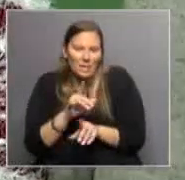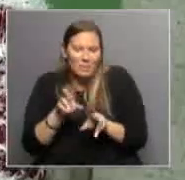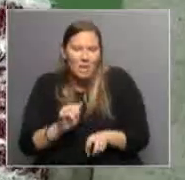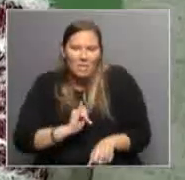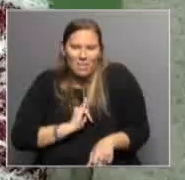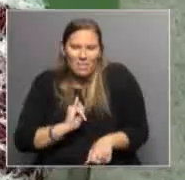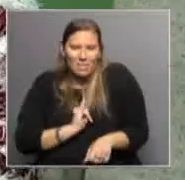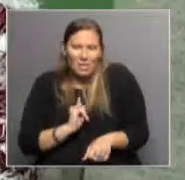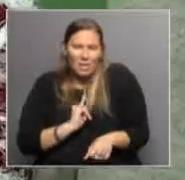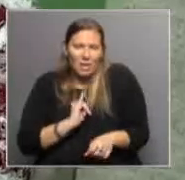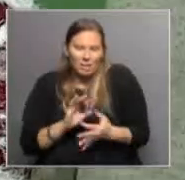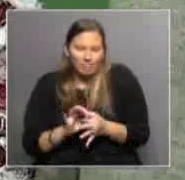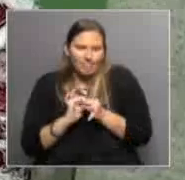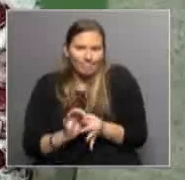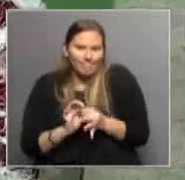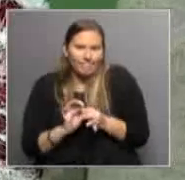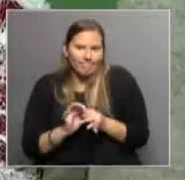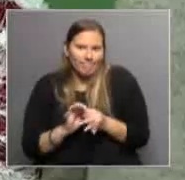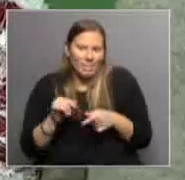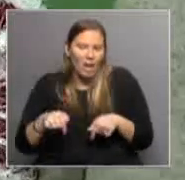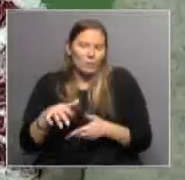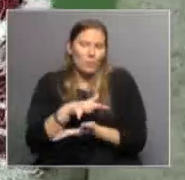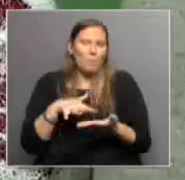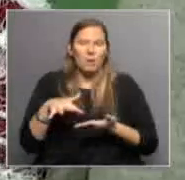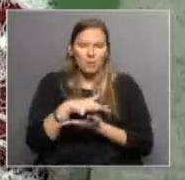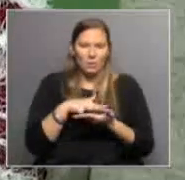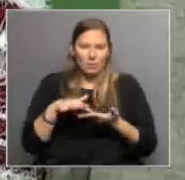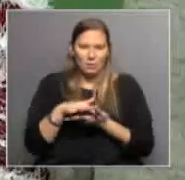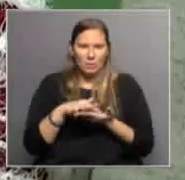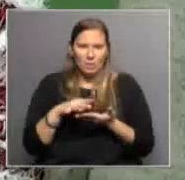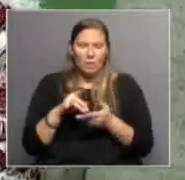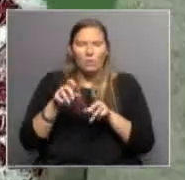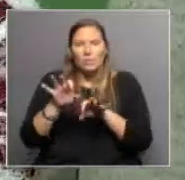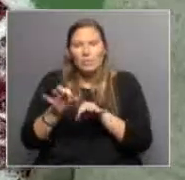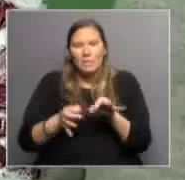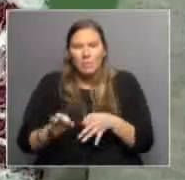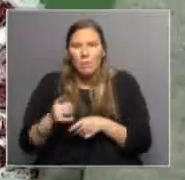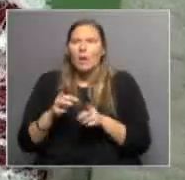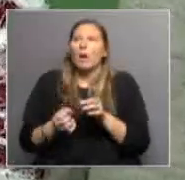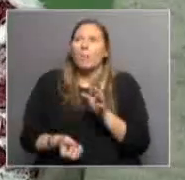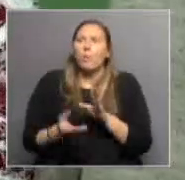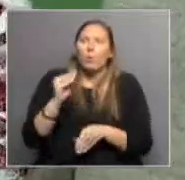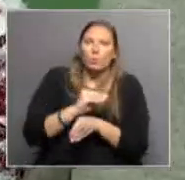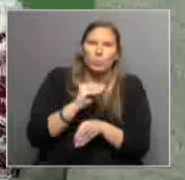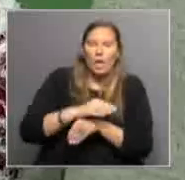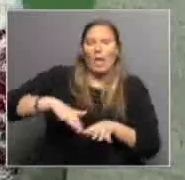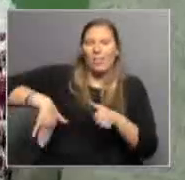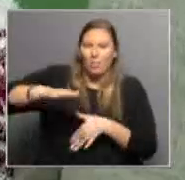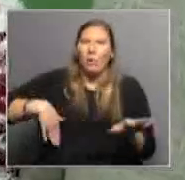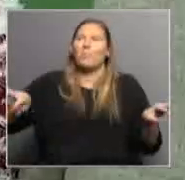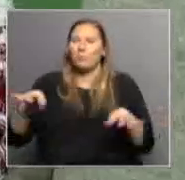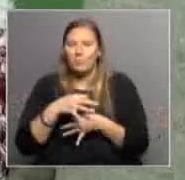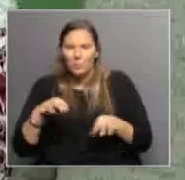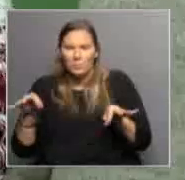identitarios quedaron muy, muy vinculados a estos barrios, ¿verdad? Los semilleros culturales de candombe, de música,